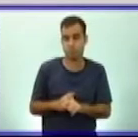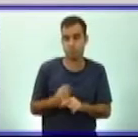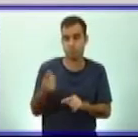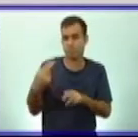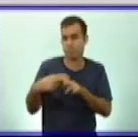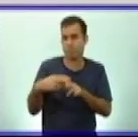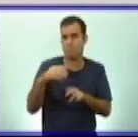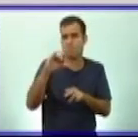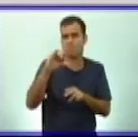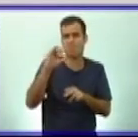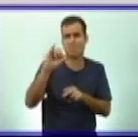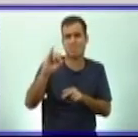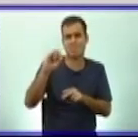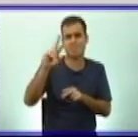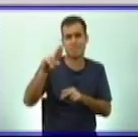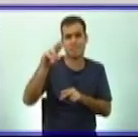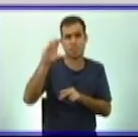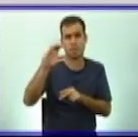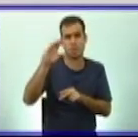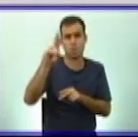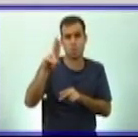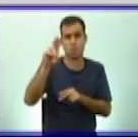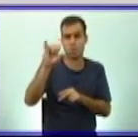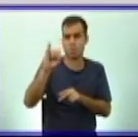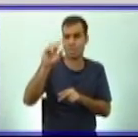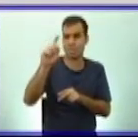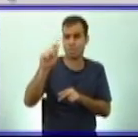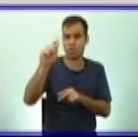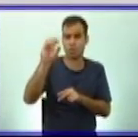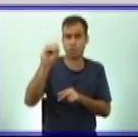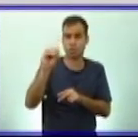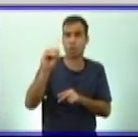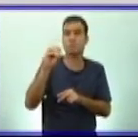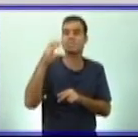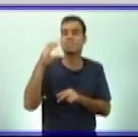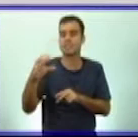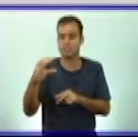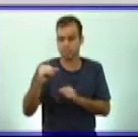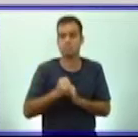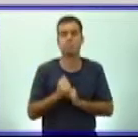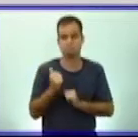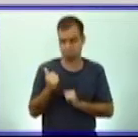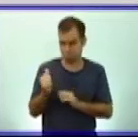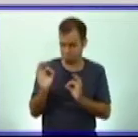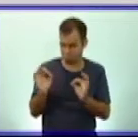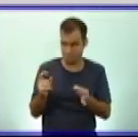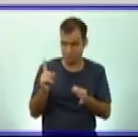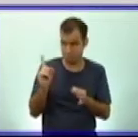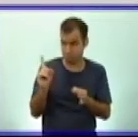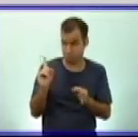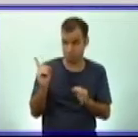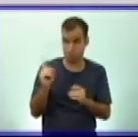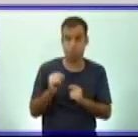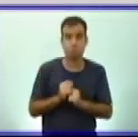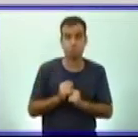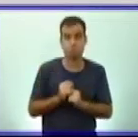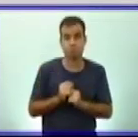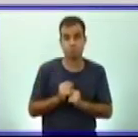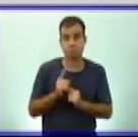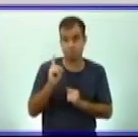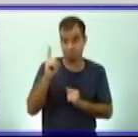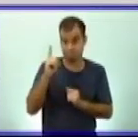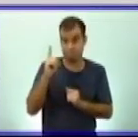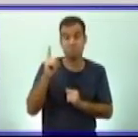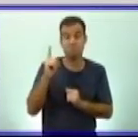como aparece en pantalla, ¿verdad? Si usted lo compara con los circuitos anteriores, en este circuito